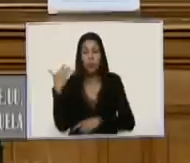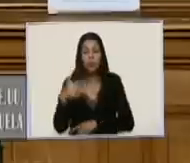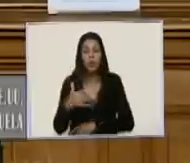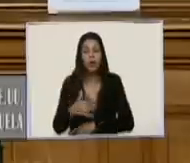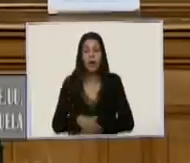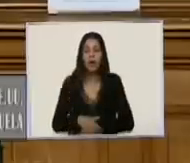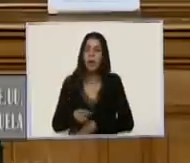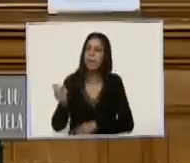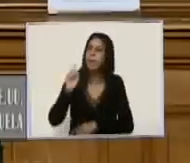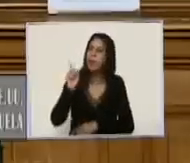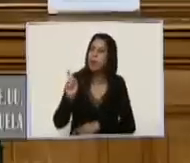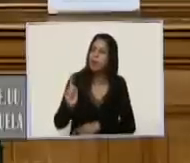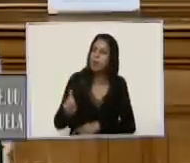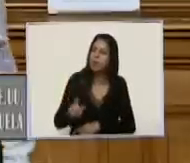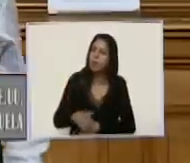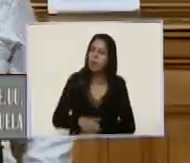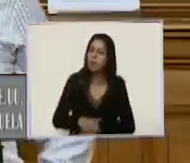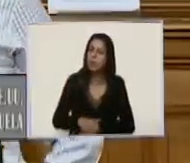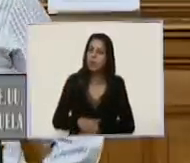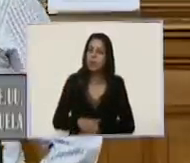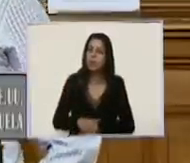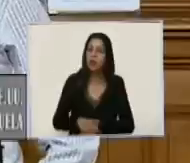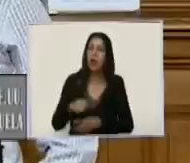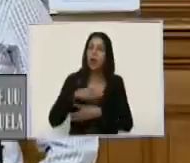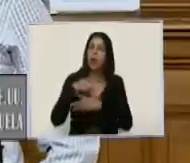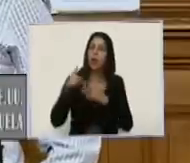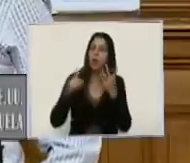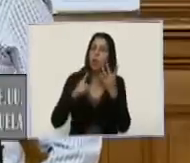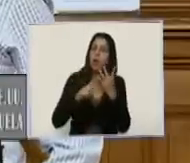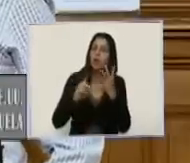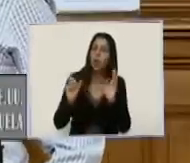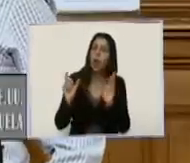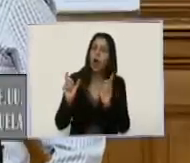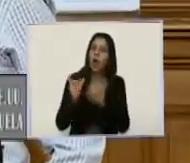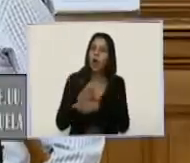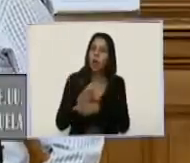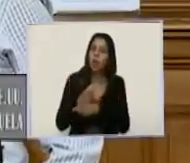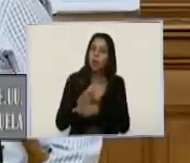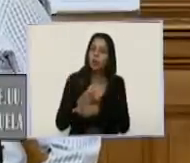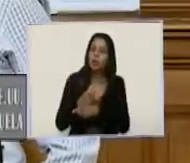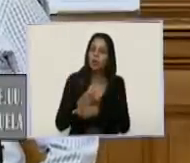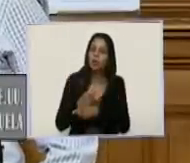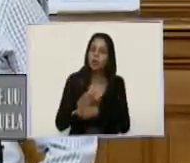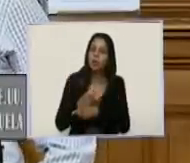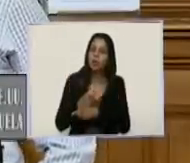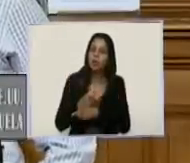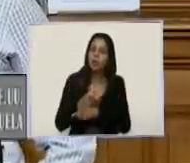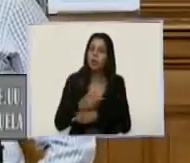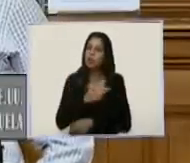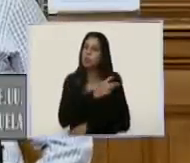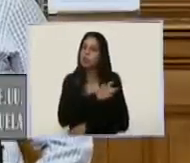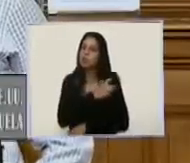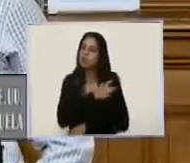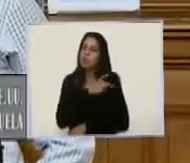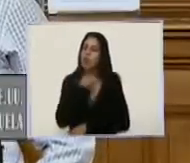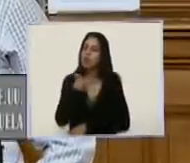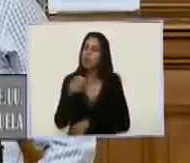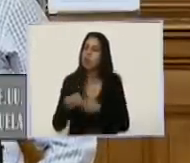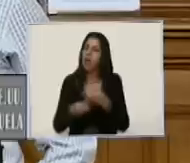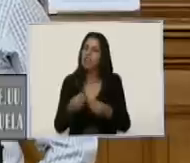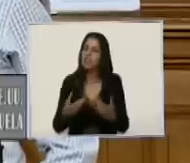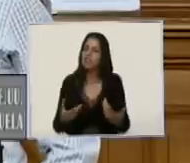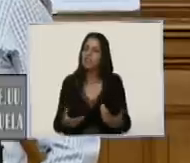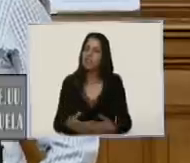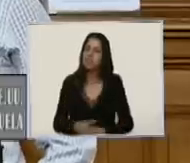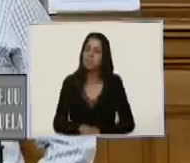preguntaron, ¿y el 4 de agosto, Soto, qué ibas a hacer tú?